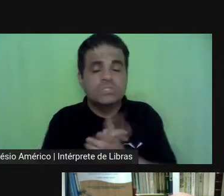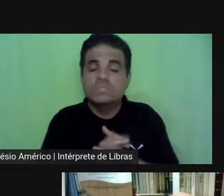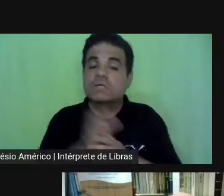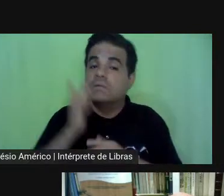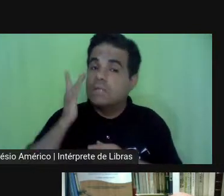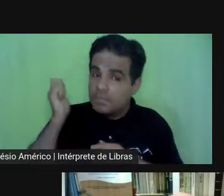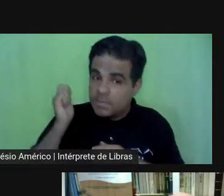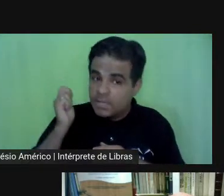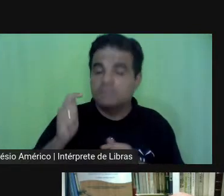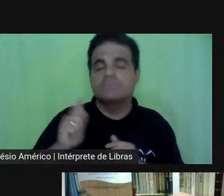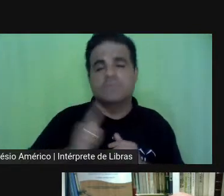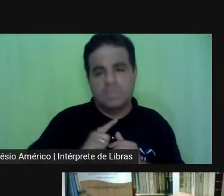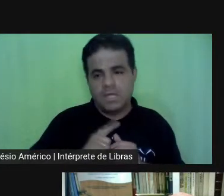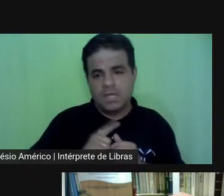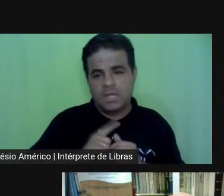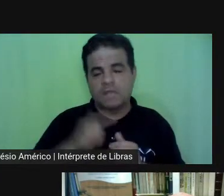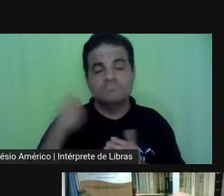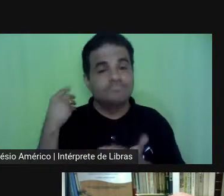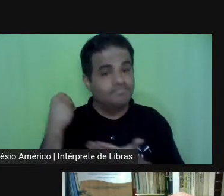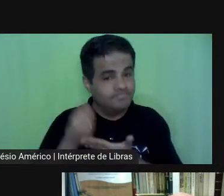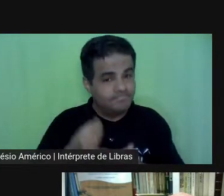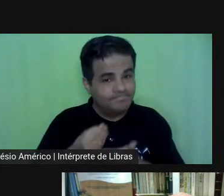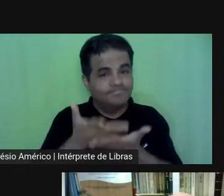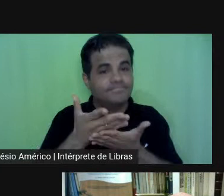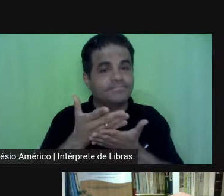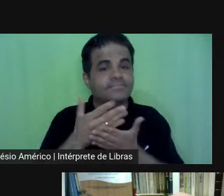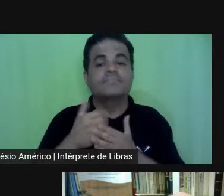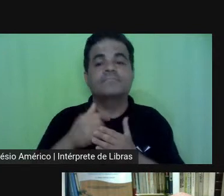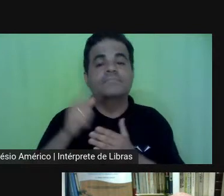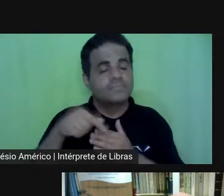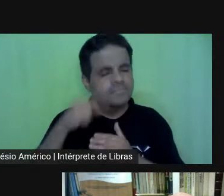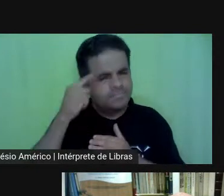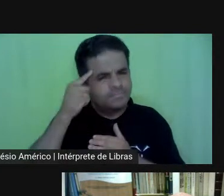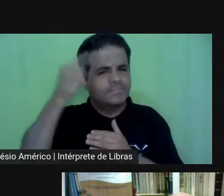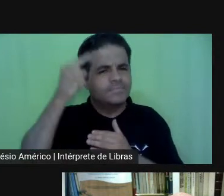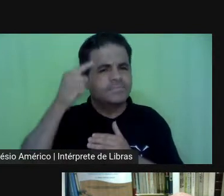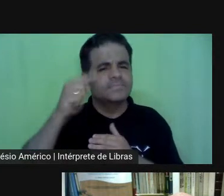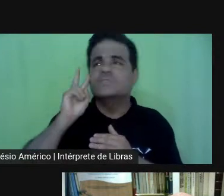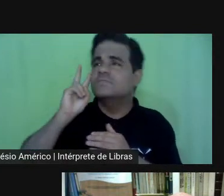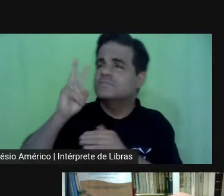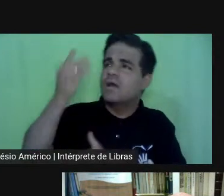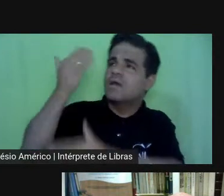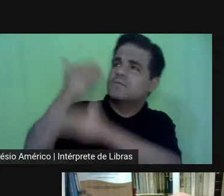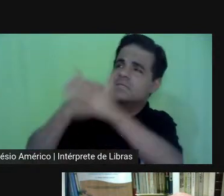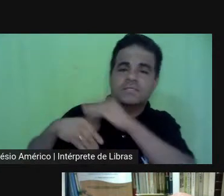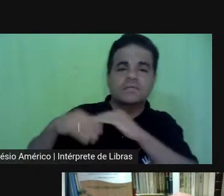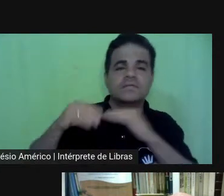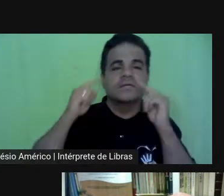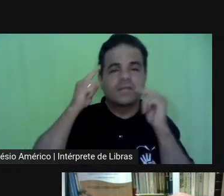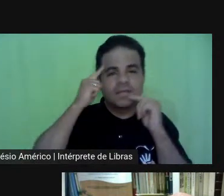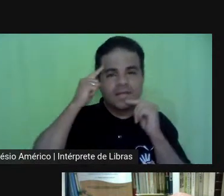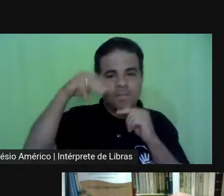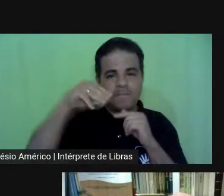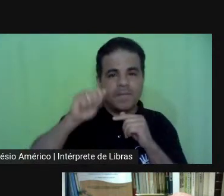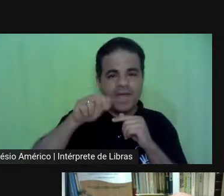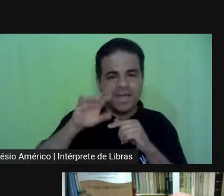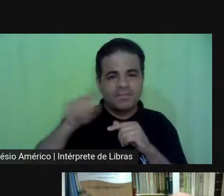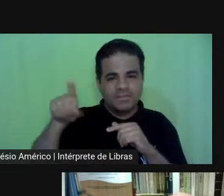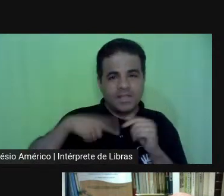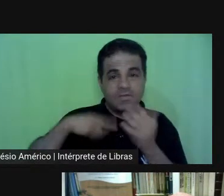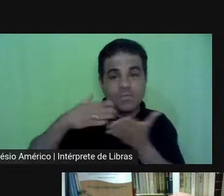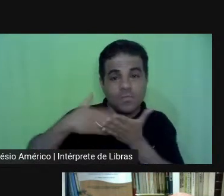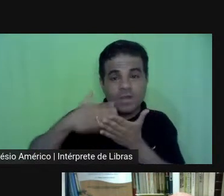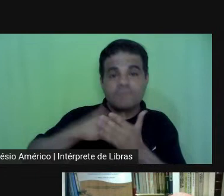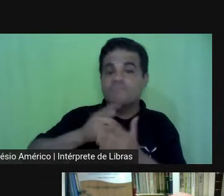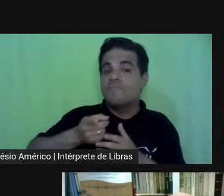mañana - tenemos un lanzamiento de aquí en el libro verde caliente de la enzima a través de cabeza de marcos en un libro verde